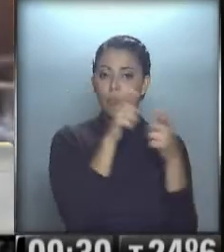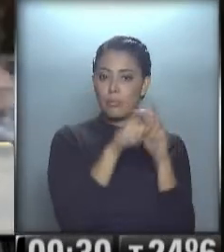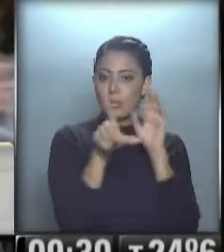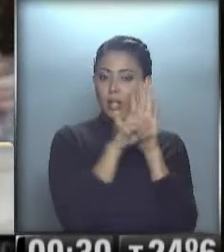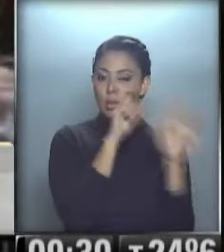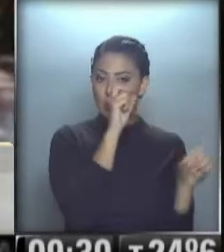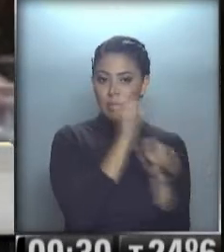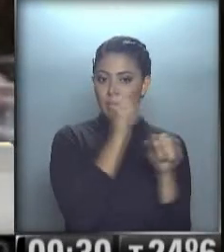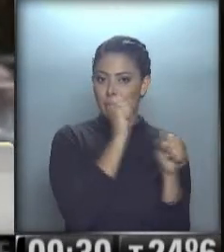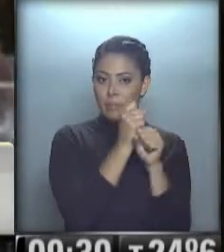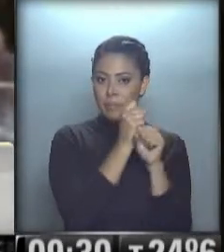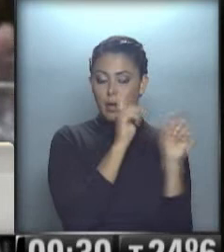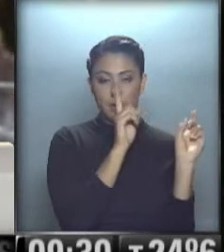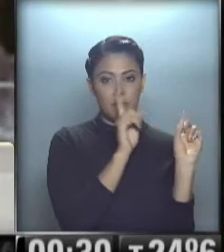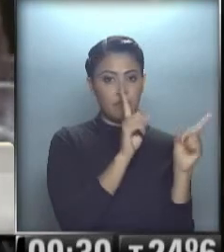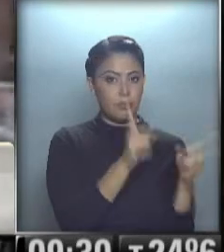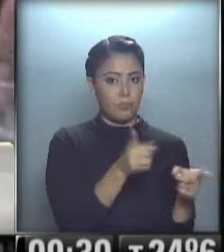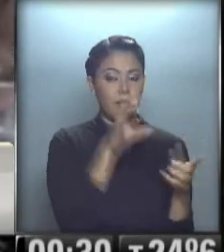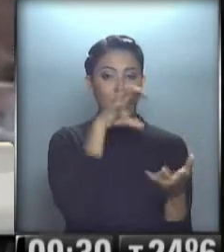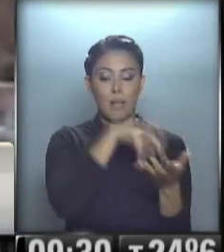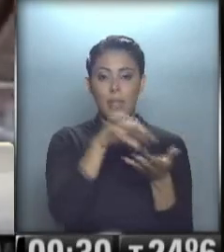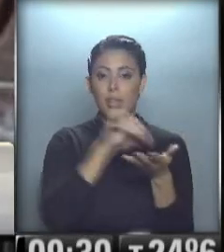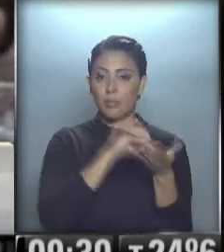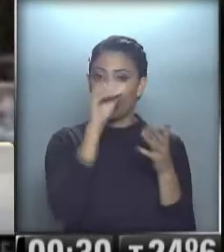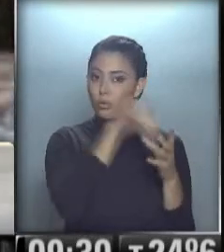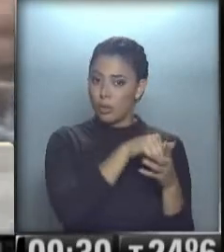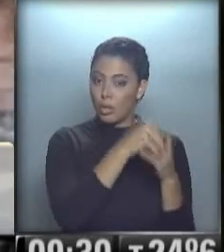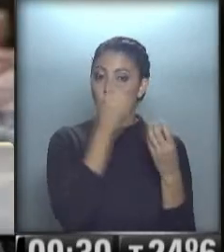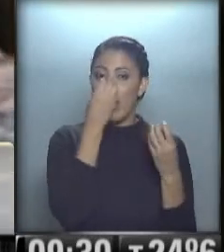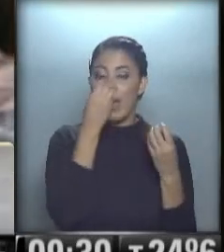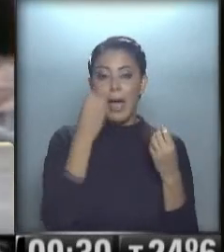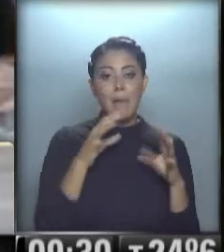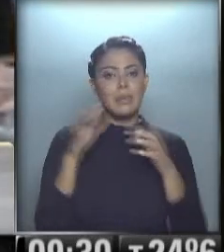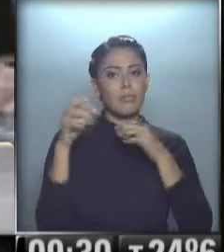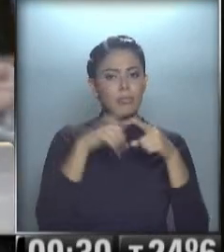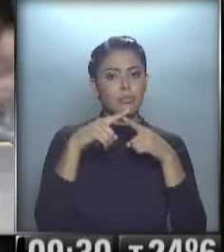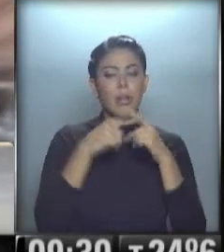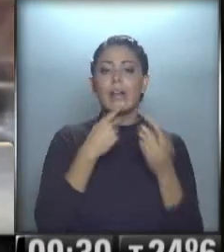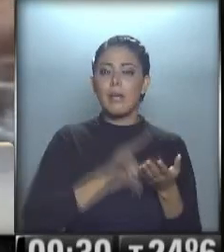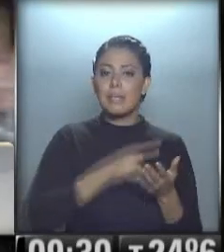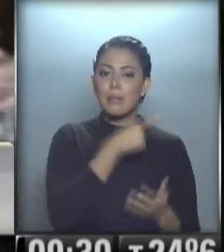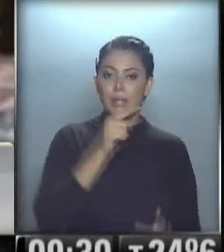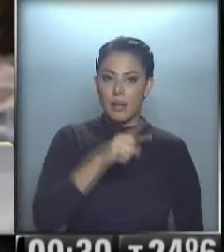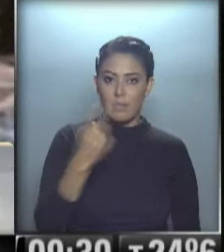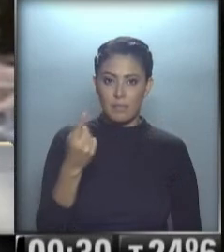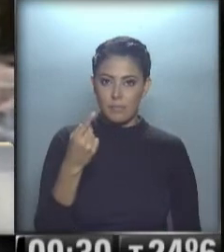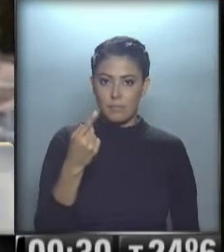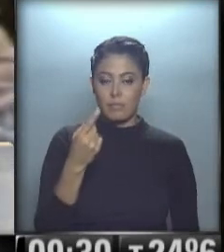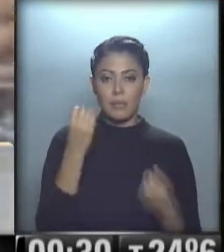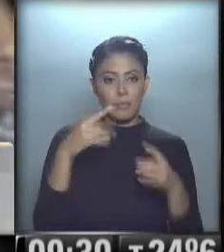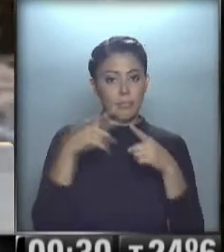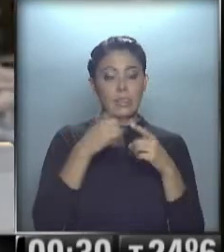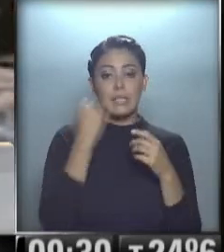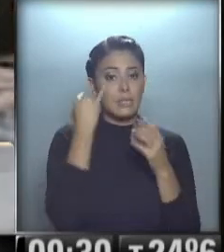laboral de la comisión de legislación del trabajo de la cámara de diputados- comienzan las conversaciones repetimos la próxima semana y una vez que